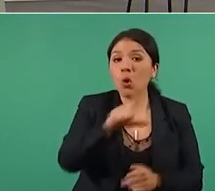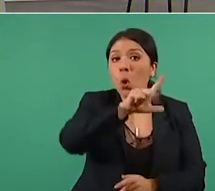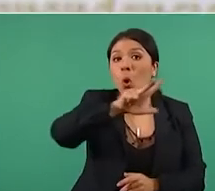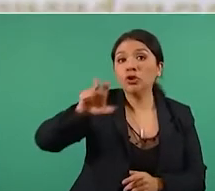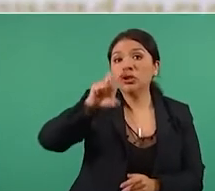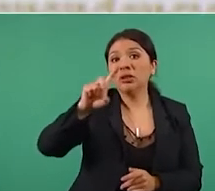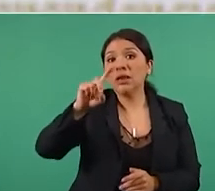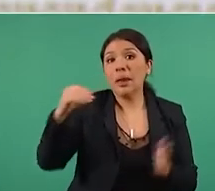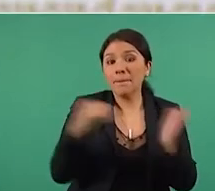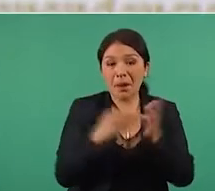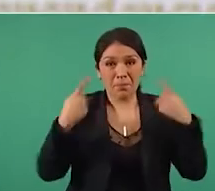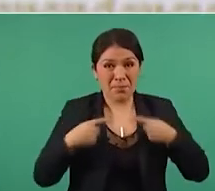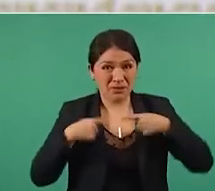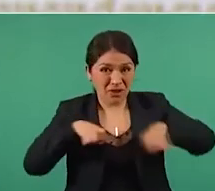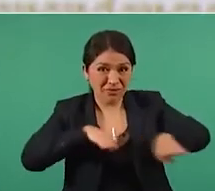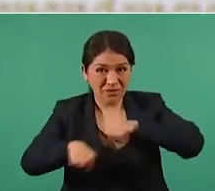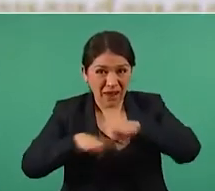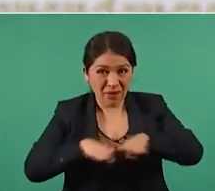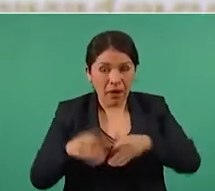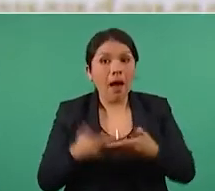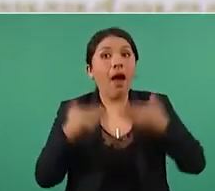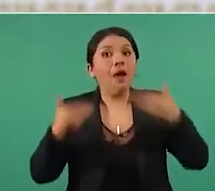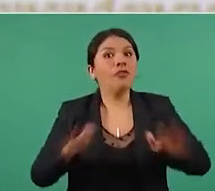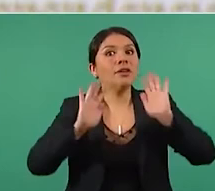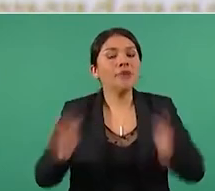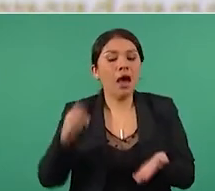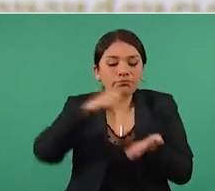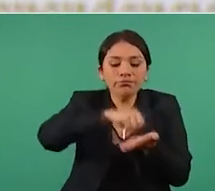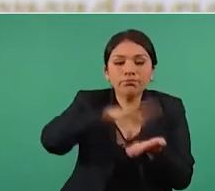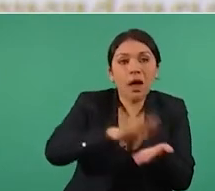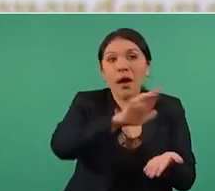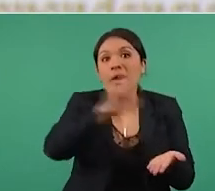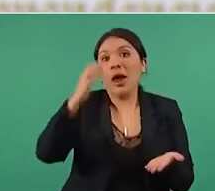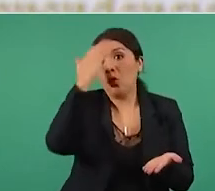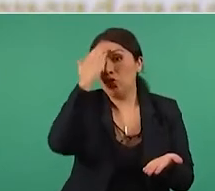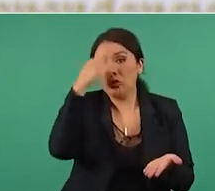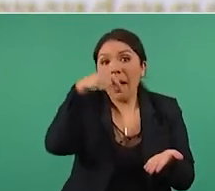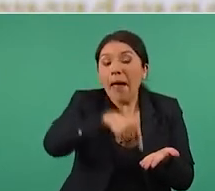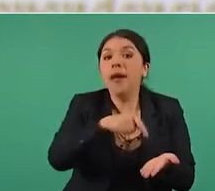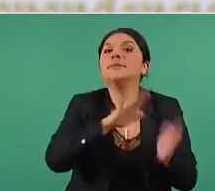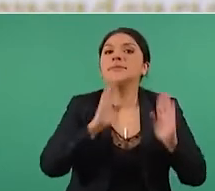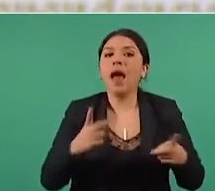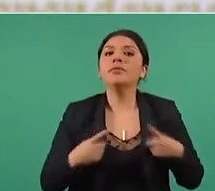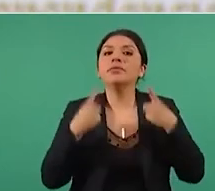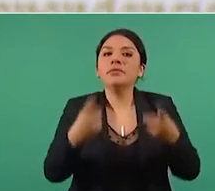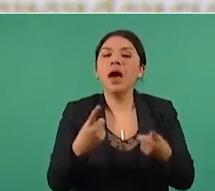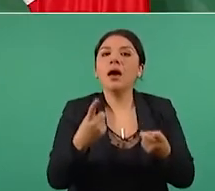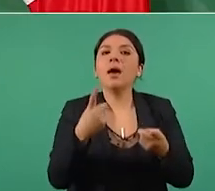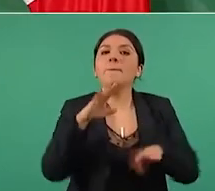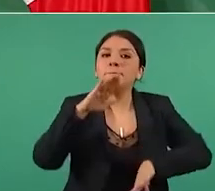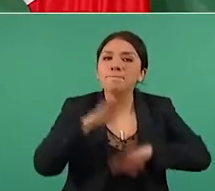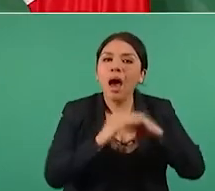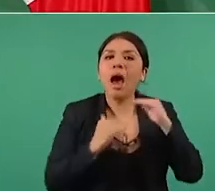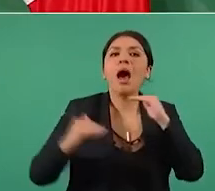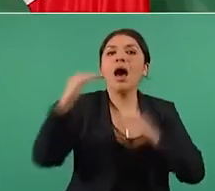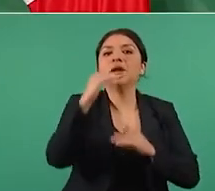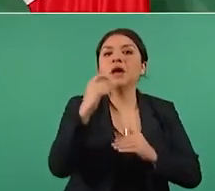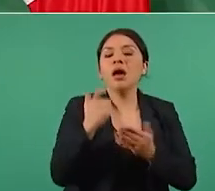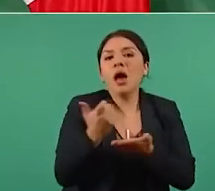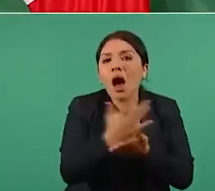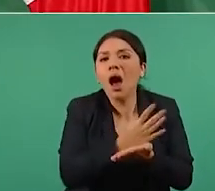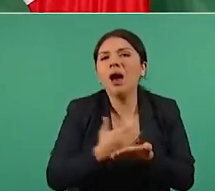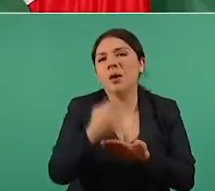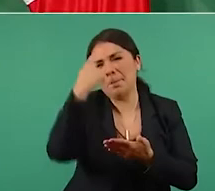mil trabajadores ya hoy reconocidos, se ha incrementado el salario de cotización en